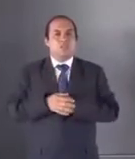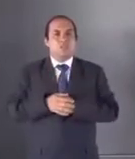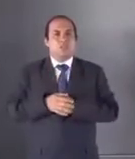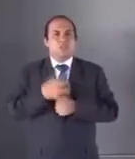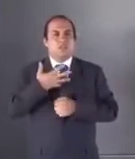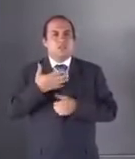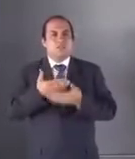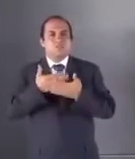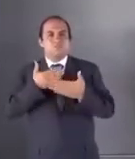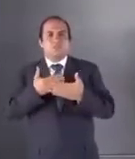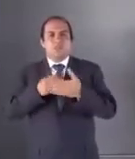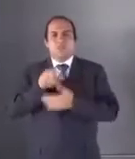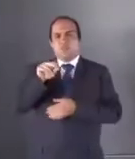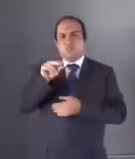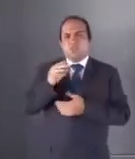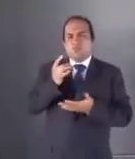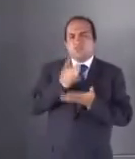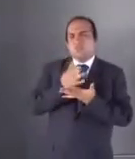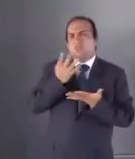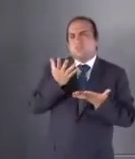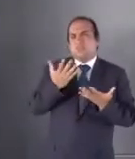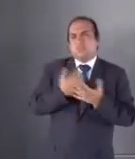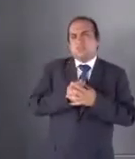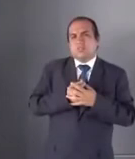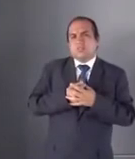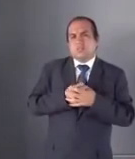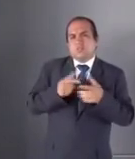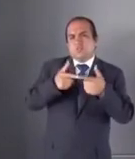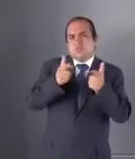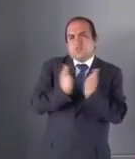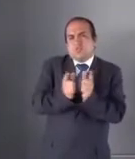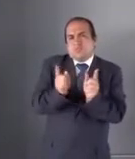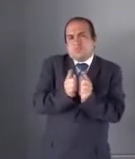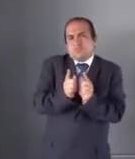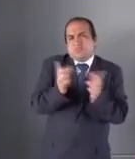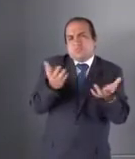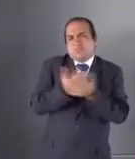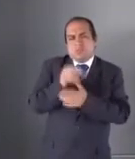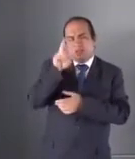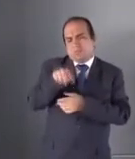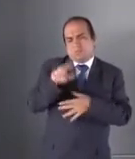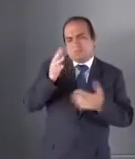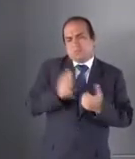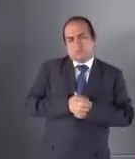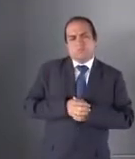si te fijas, realmente es una son grupos muy pequeños, en realidad